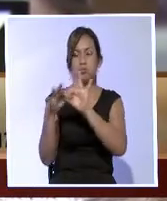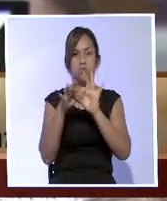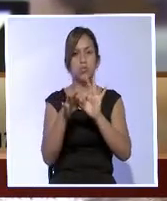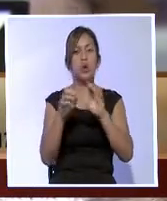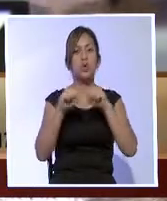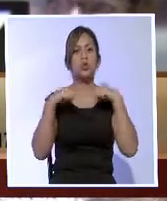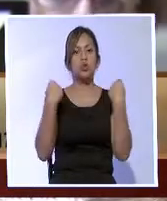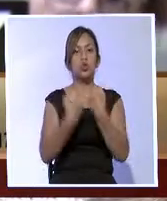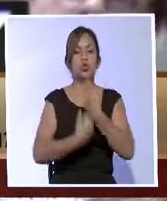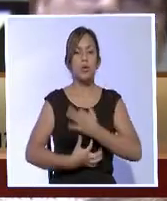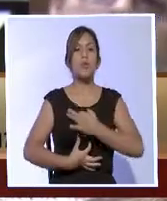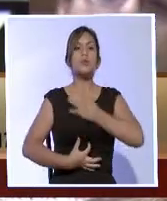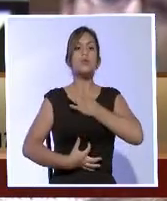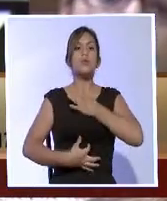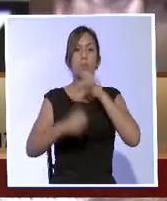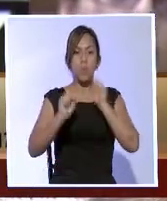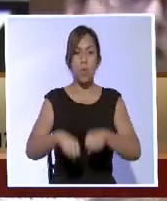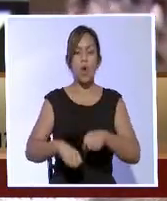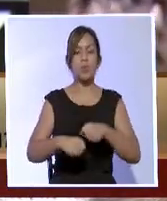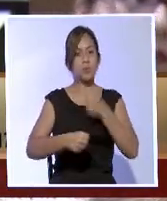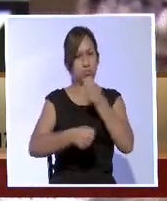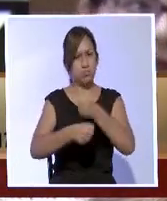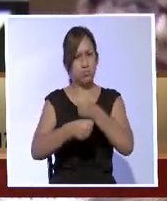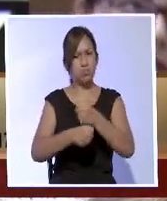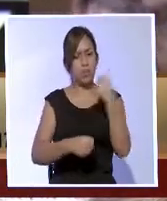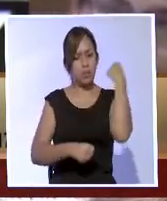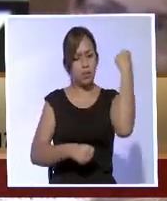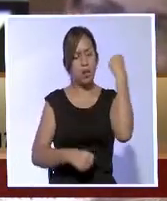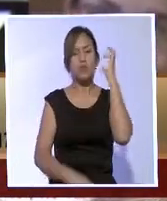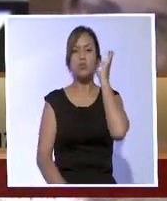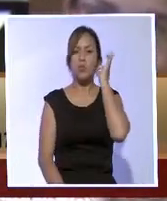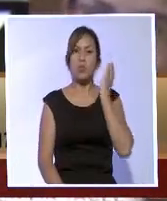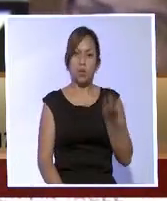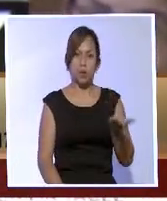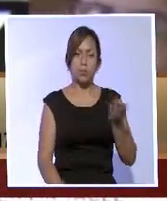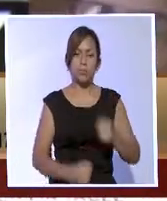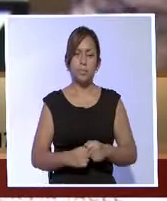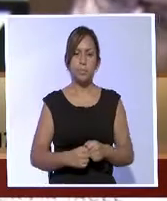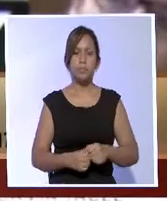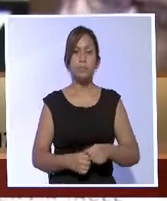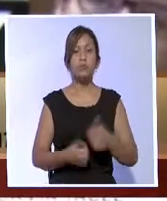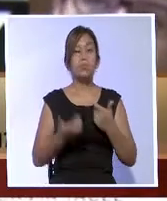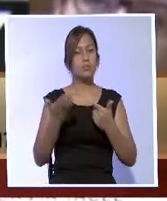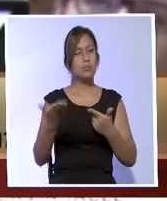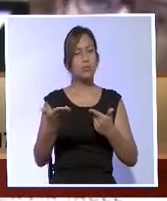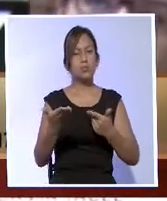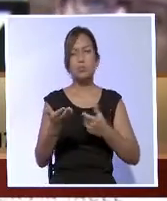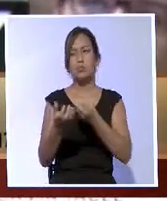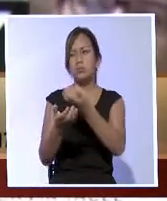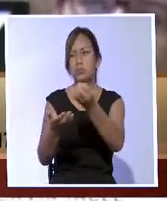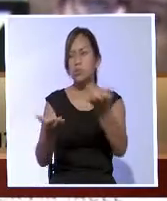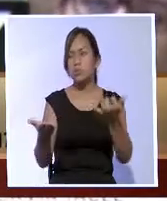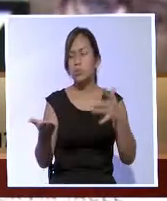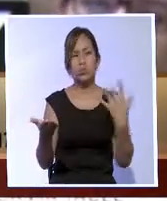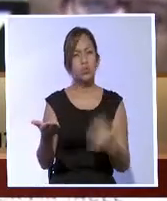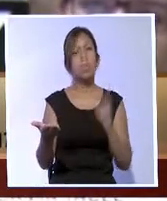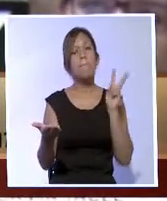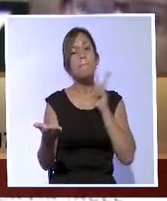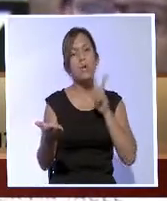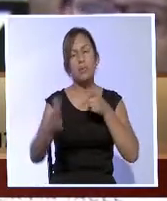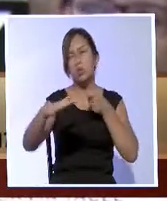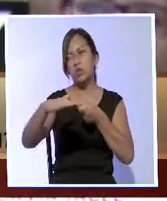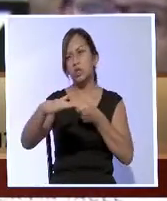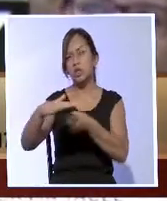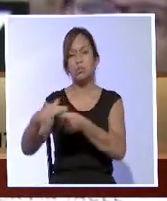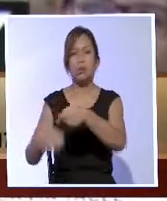civil que trabajen por la defensa de los derechos de las mujeres en nombre de las víctimas de femicidio quienes no tuvieron